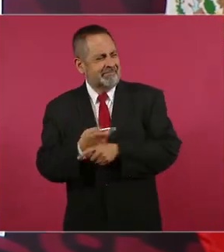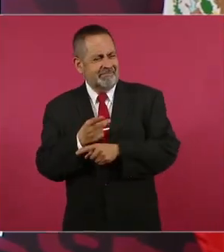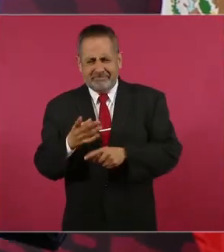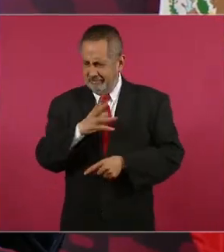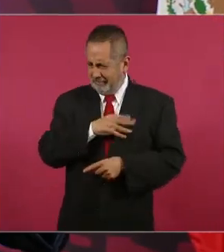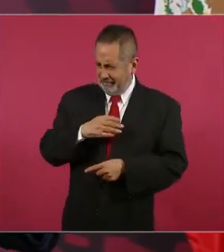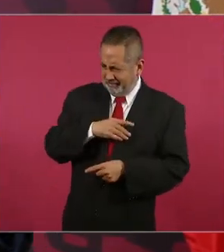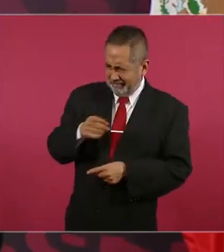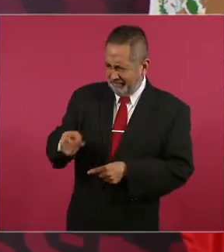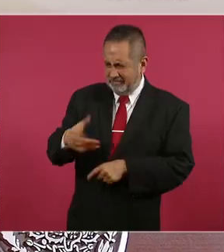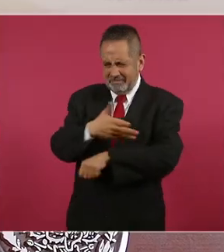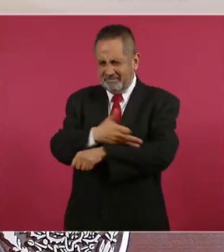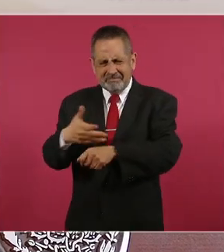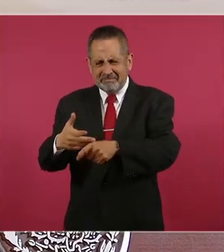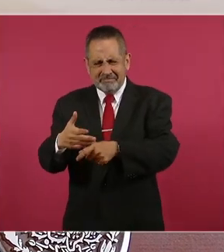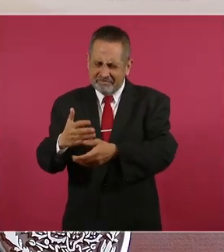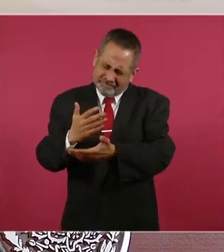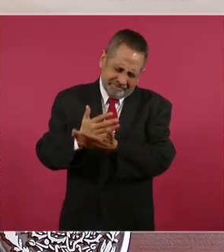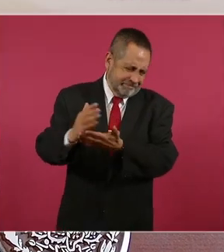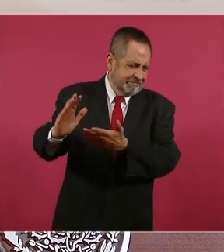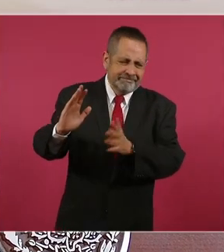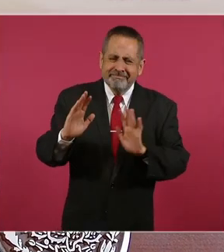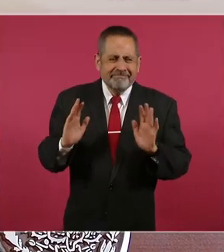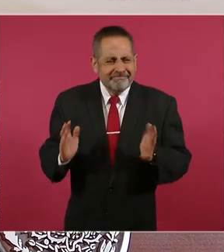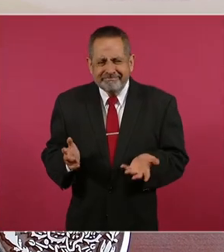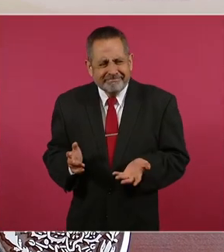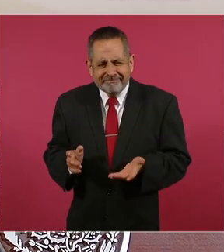ver la familia?